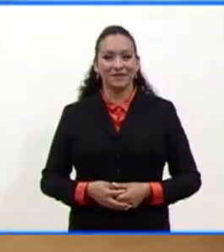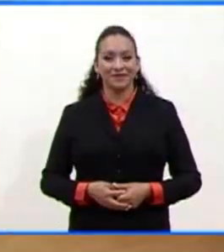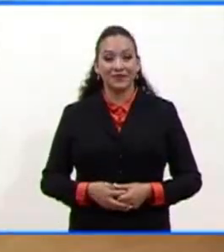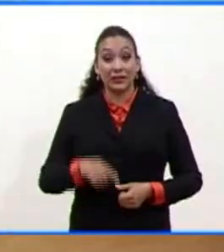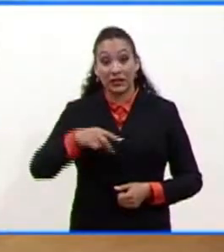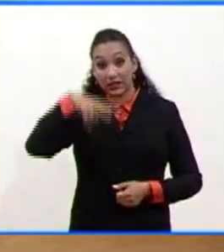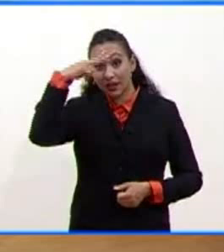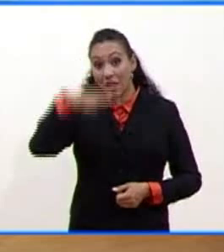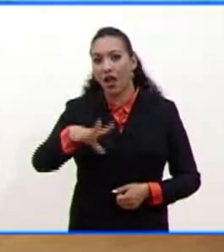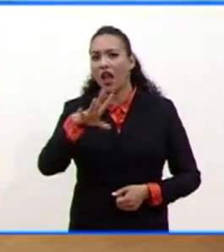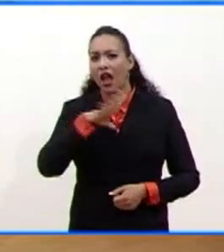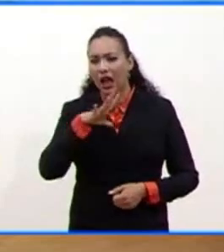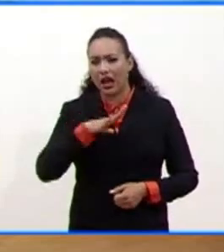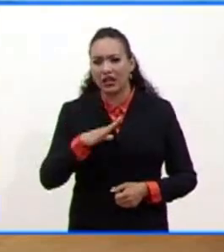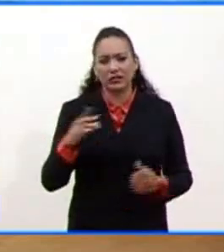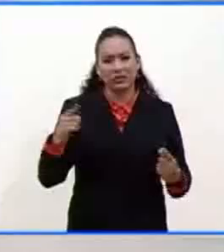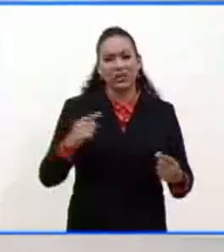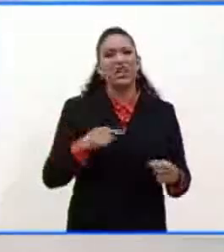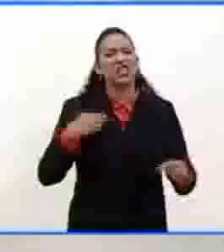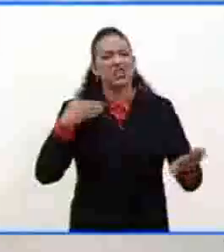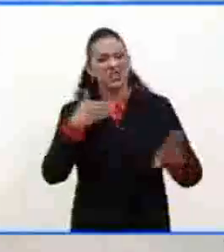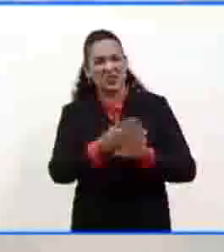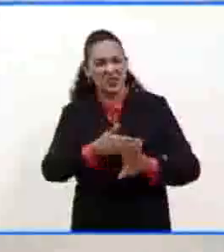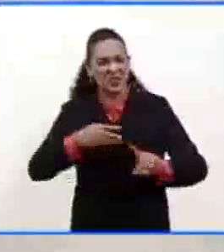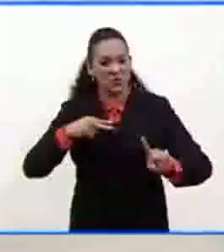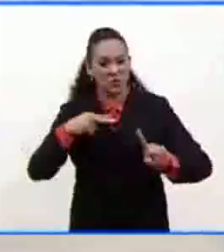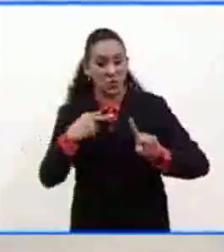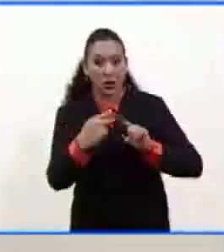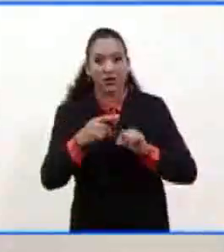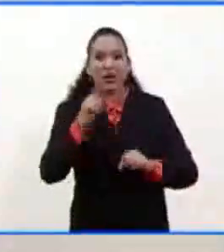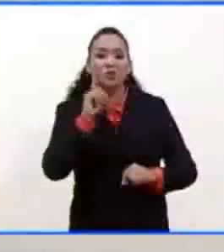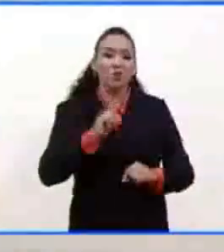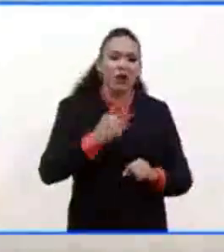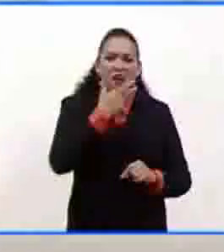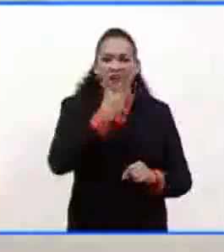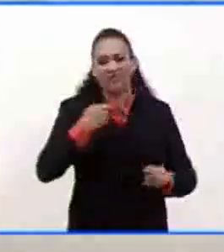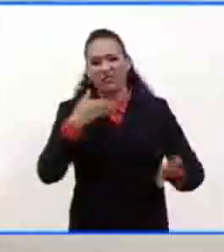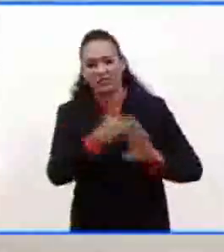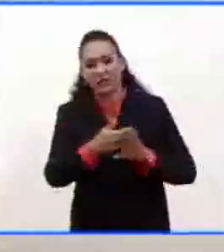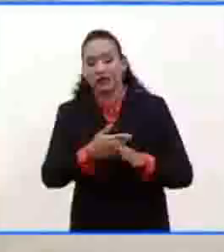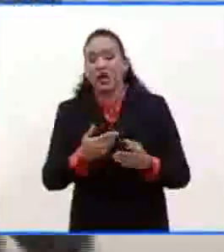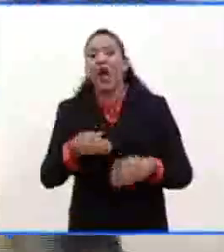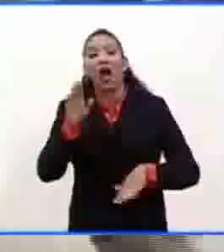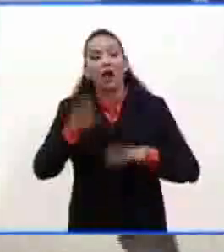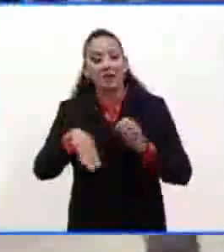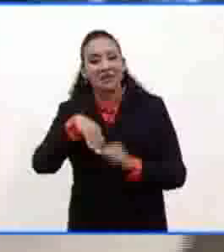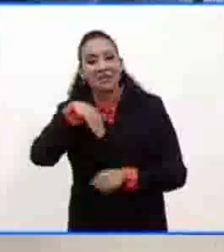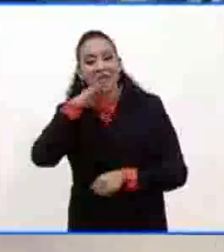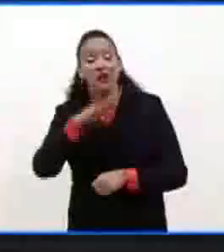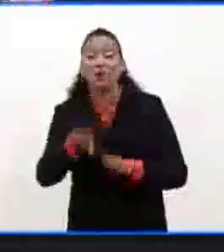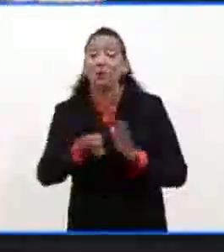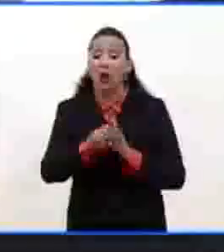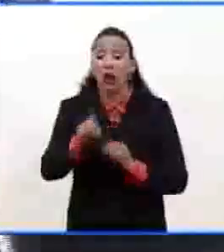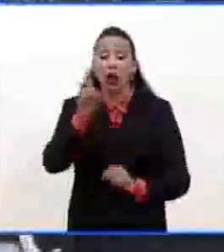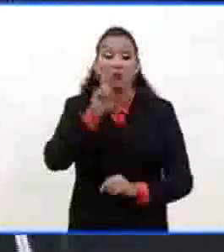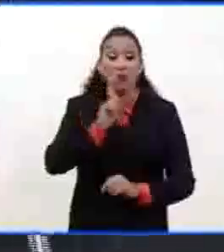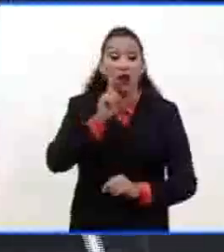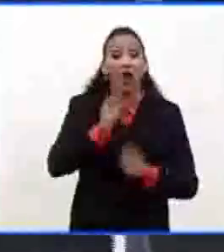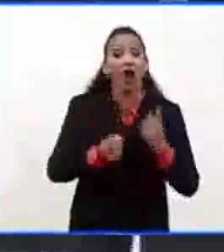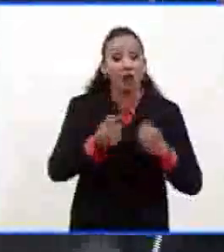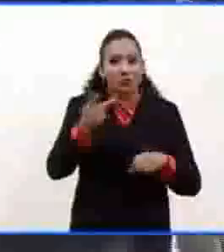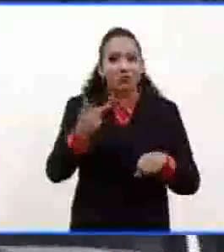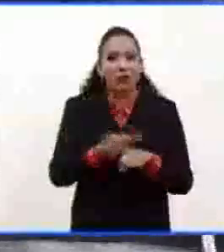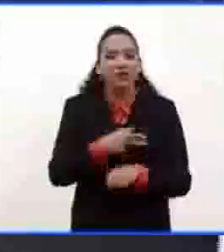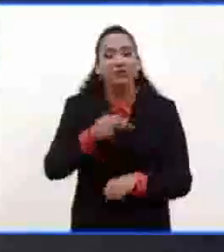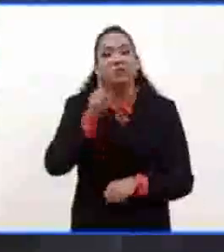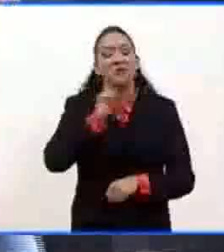En México existen diferentes tipos de violencia de género que pasan desapercibidas o que algunas mujeres padecen sin saberlo,